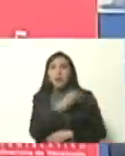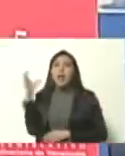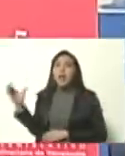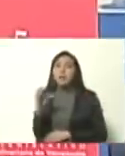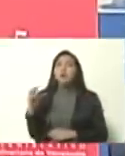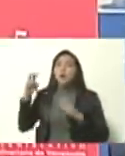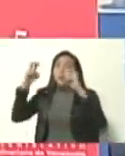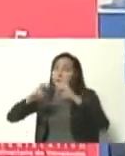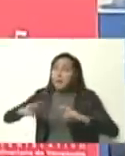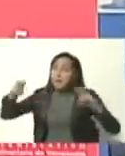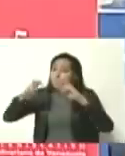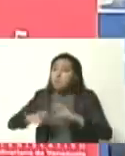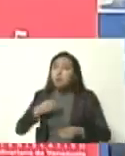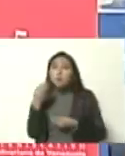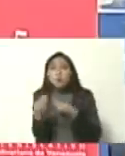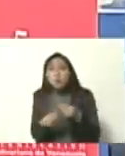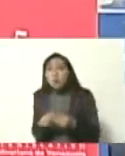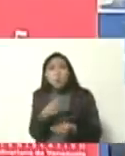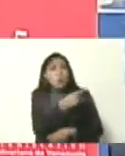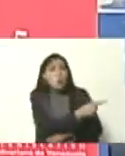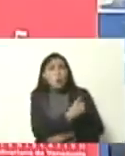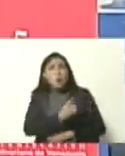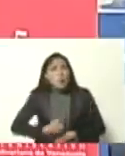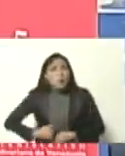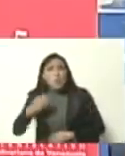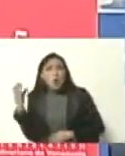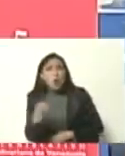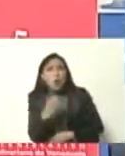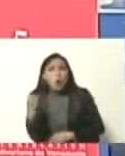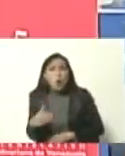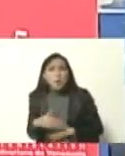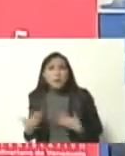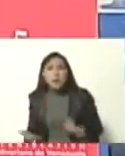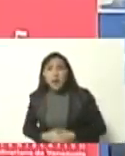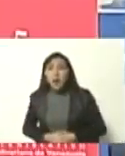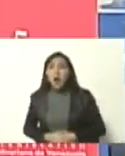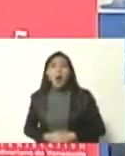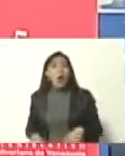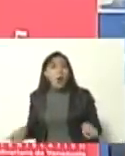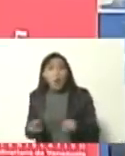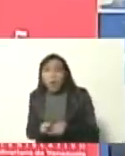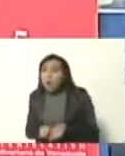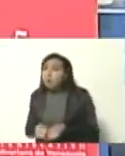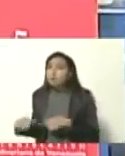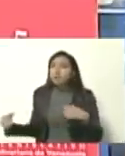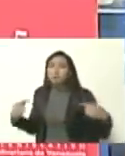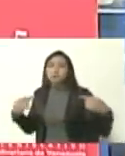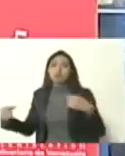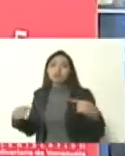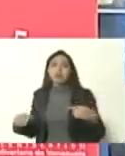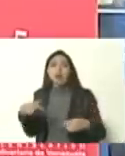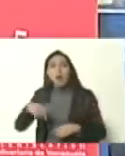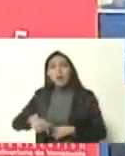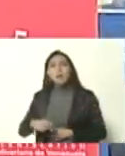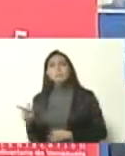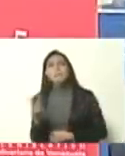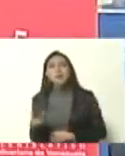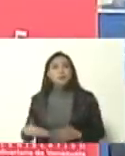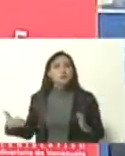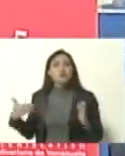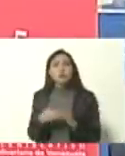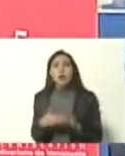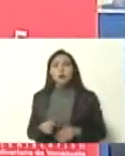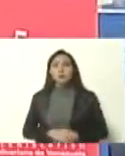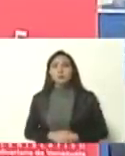investigue cómo es posible que Iván Duque haya convertido Colombia en un verdadero campo de operaciones contra Venezuela, que haya convertido a Colombia